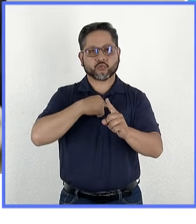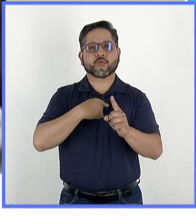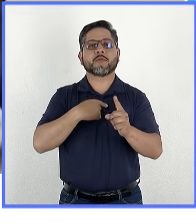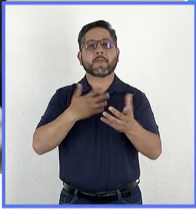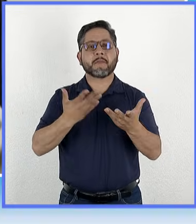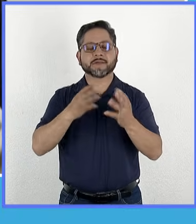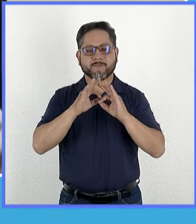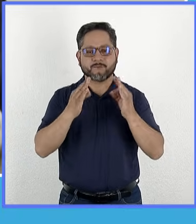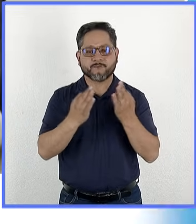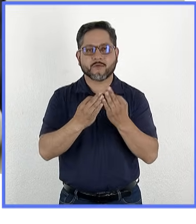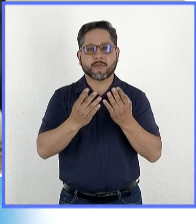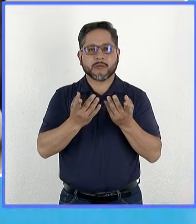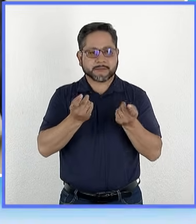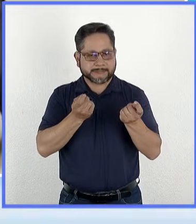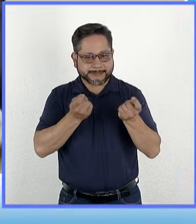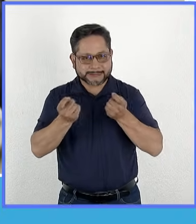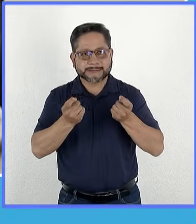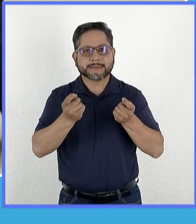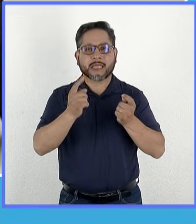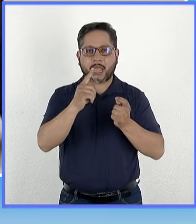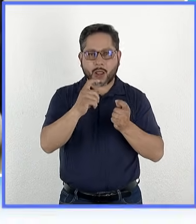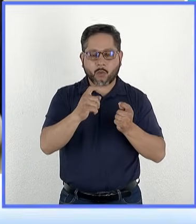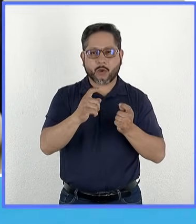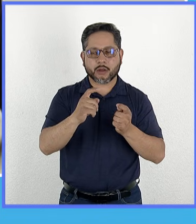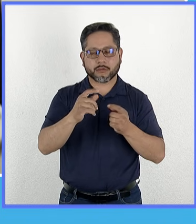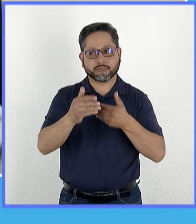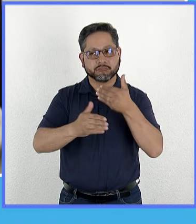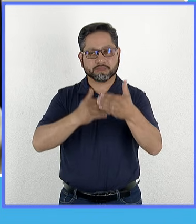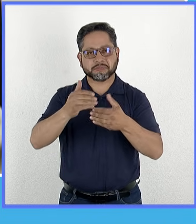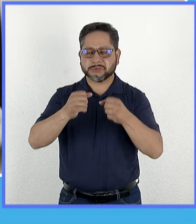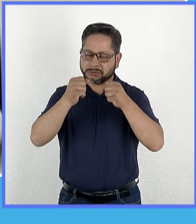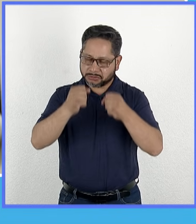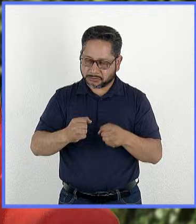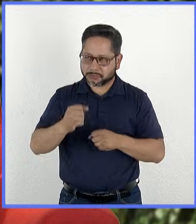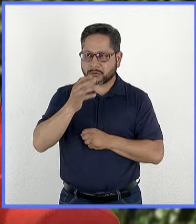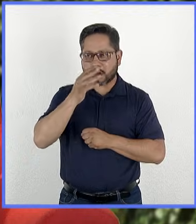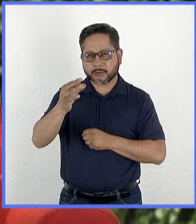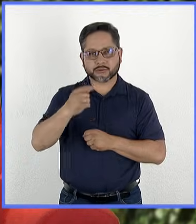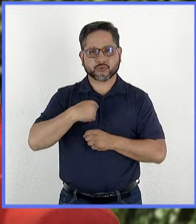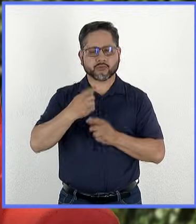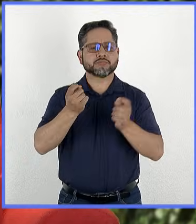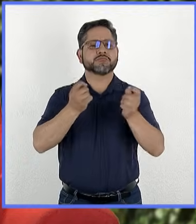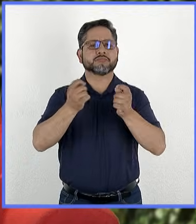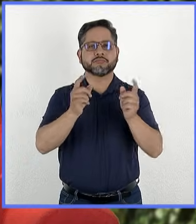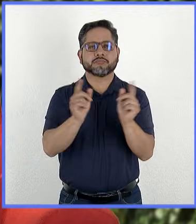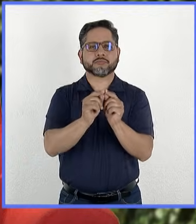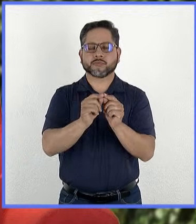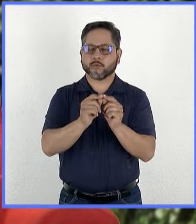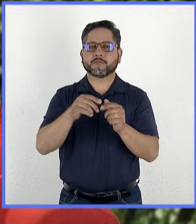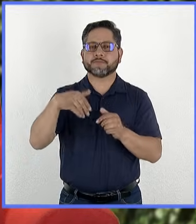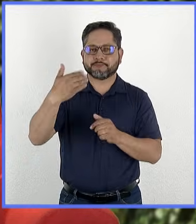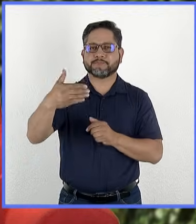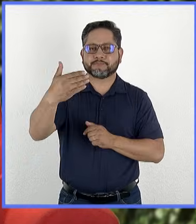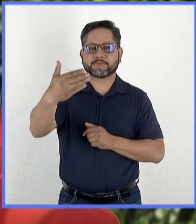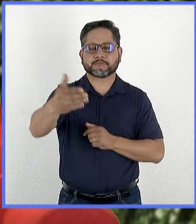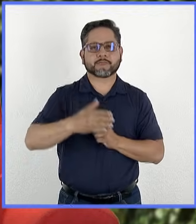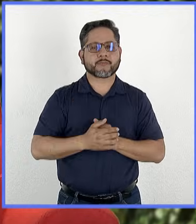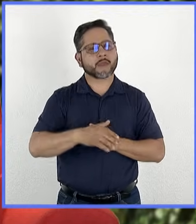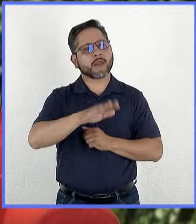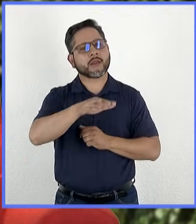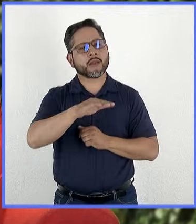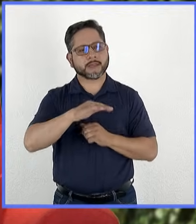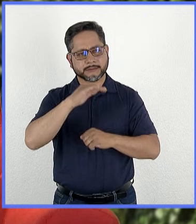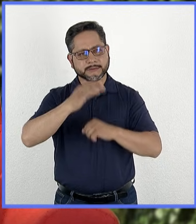con la participación ciudadana también para poder dar garantías, ¿no? Claro. No solamente de operación, que es lo que sucederá un poquito más adelante. Para terminar,